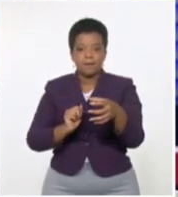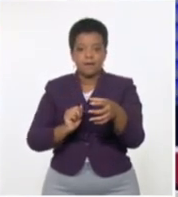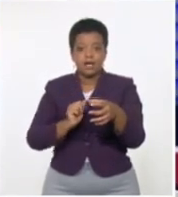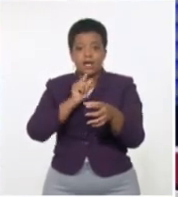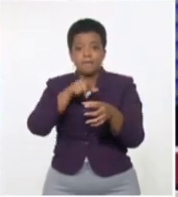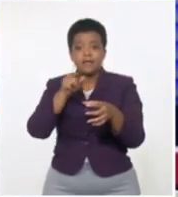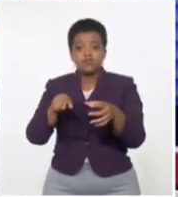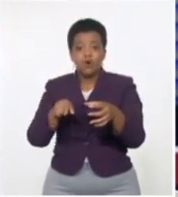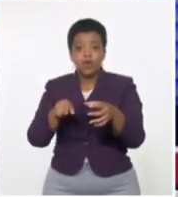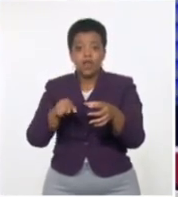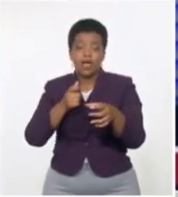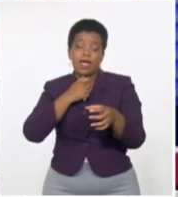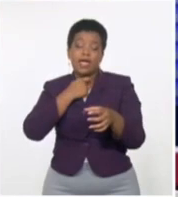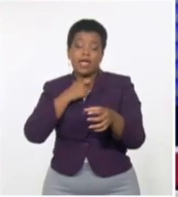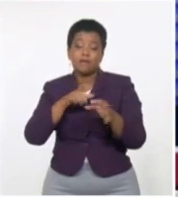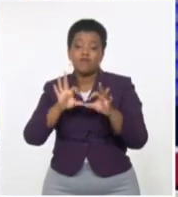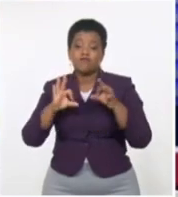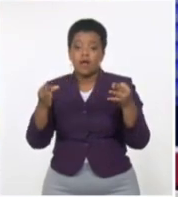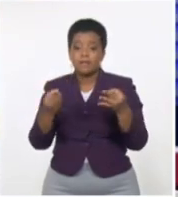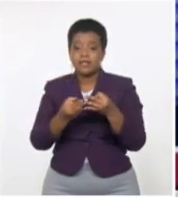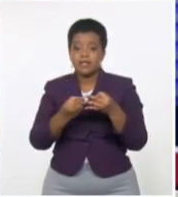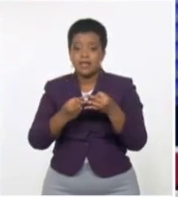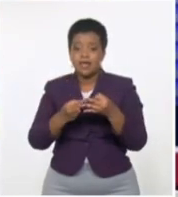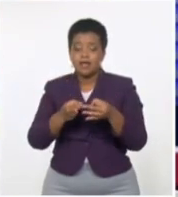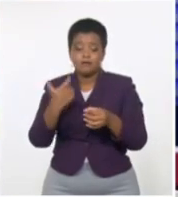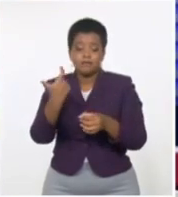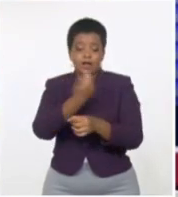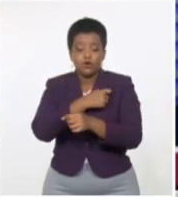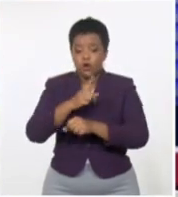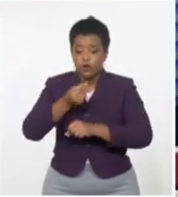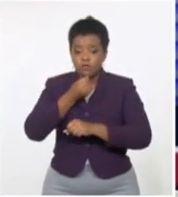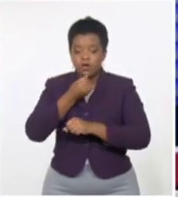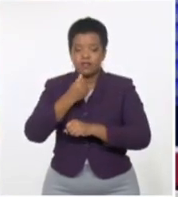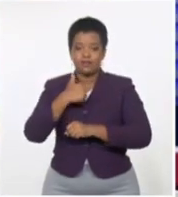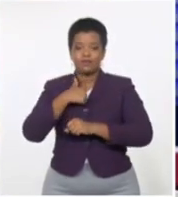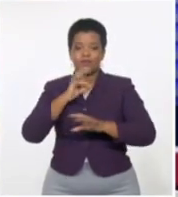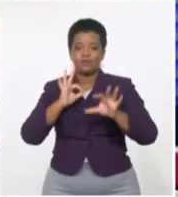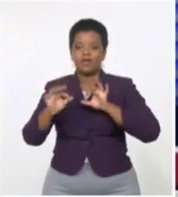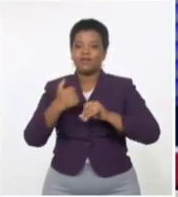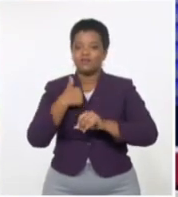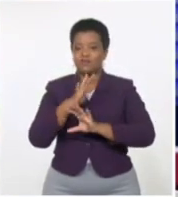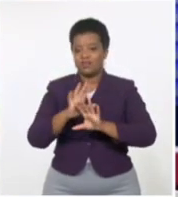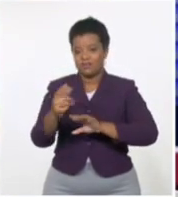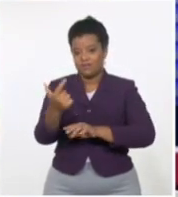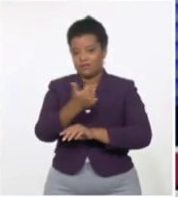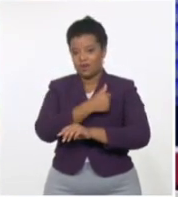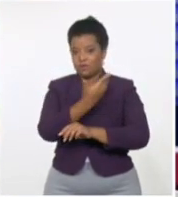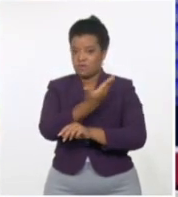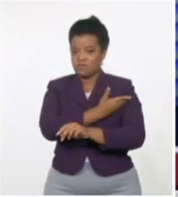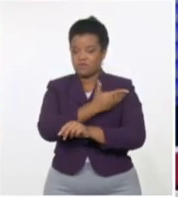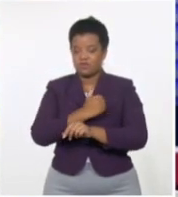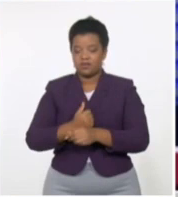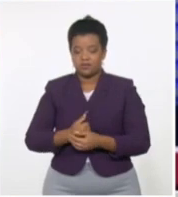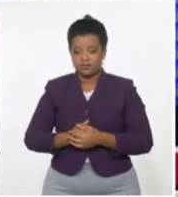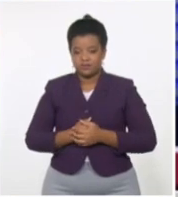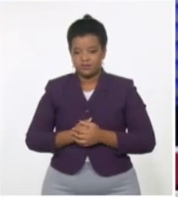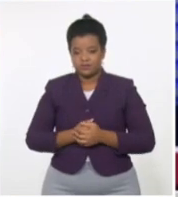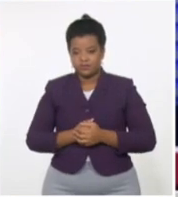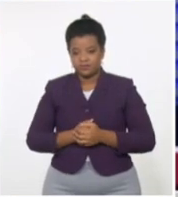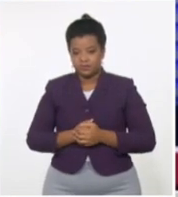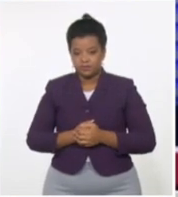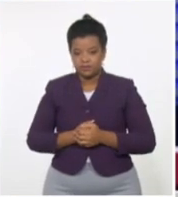protegidas porque tú estás protegido e impides la transmisión o disminuye la transmisión de la de la enfermedad entre las